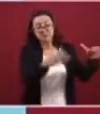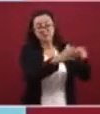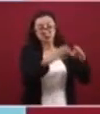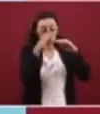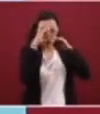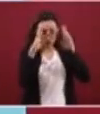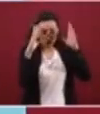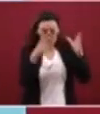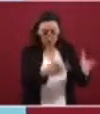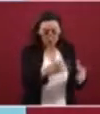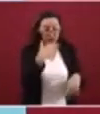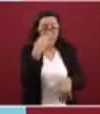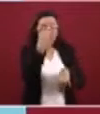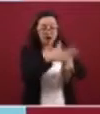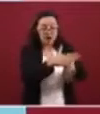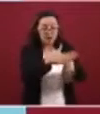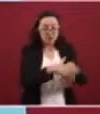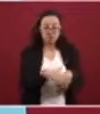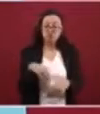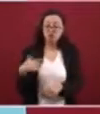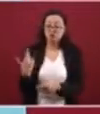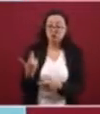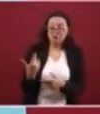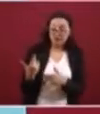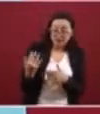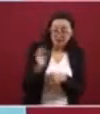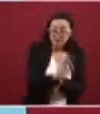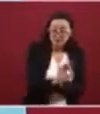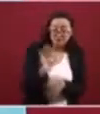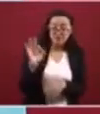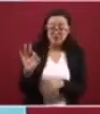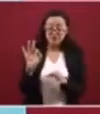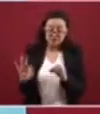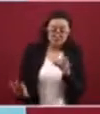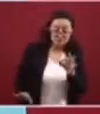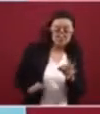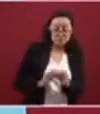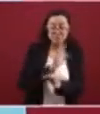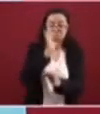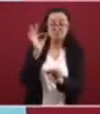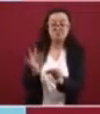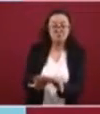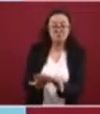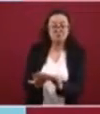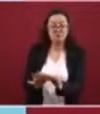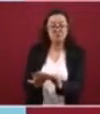la presidencia en el día preciso que marca